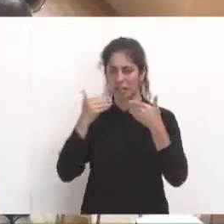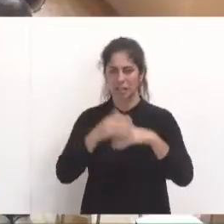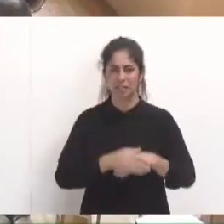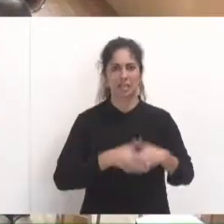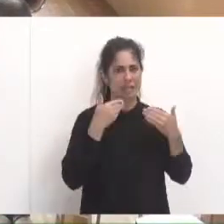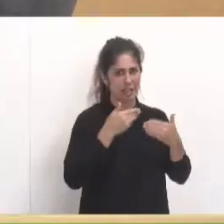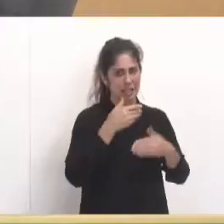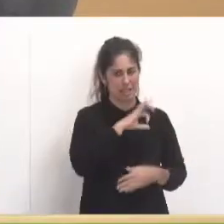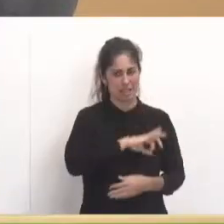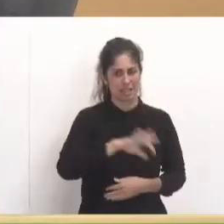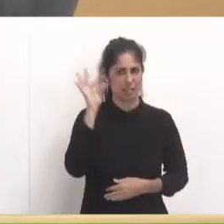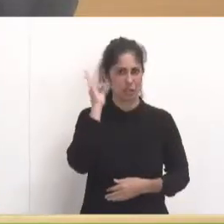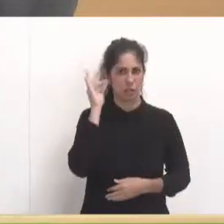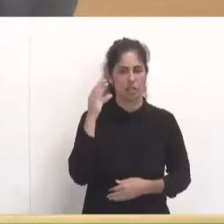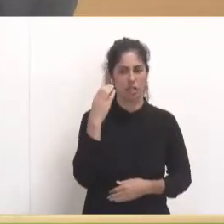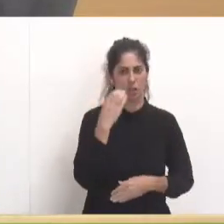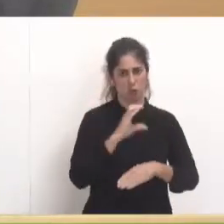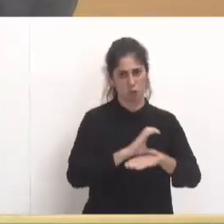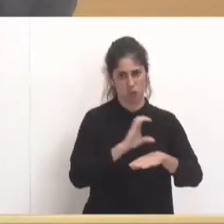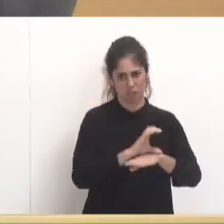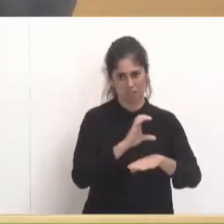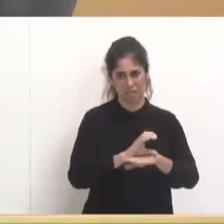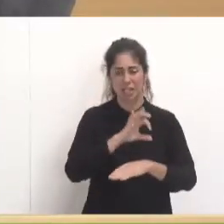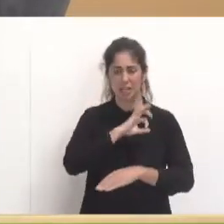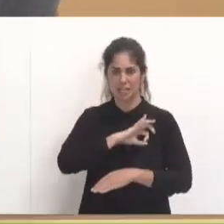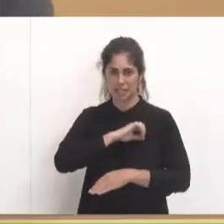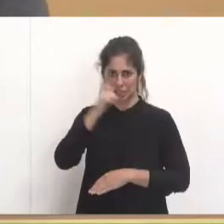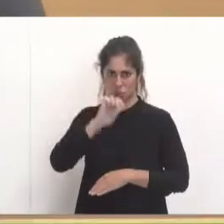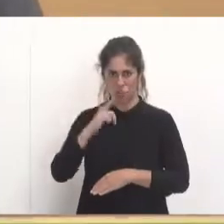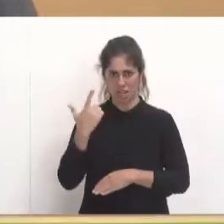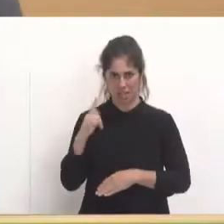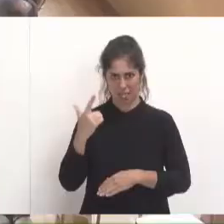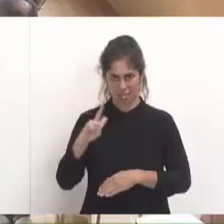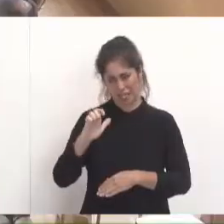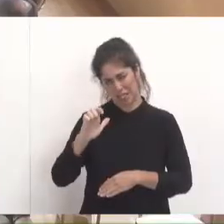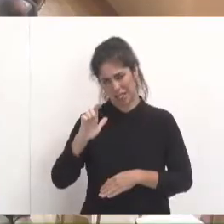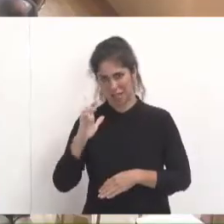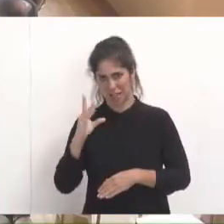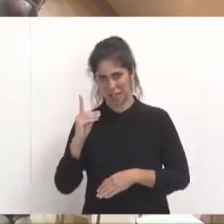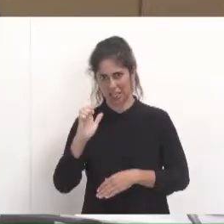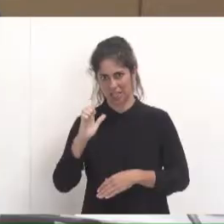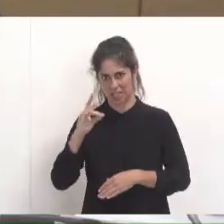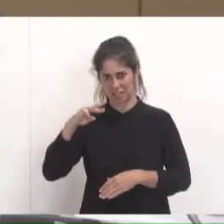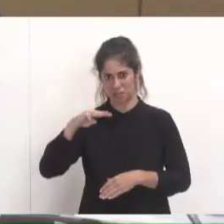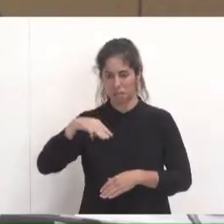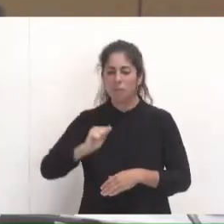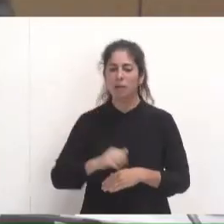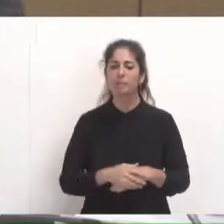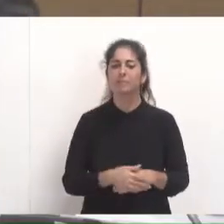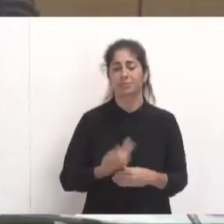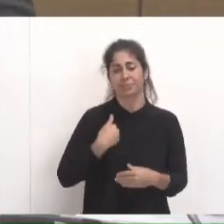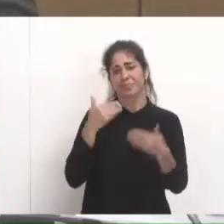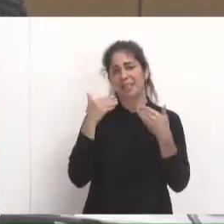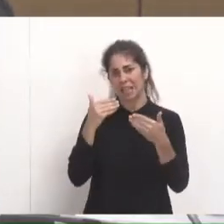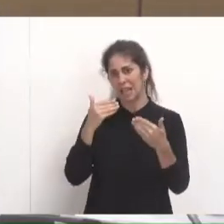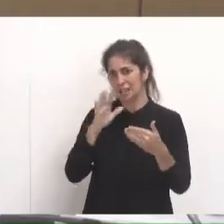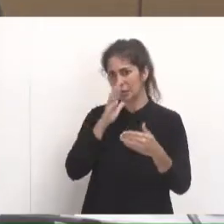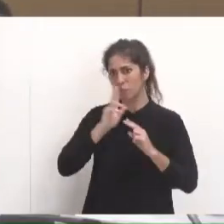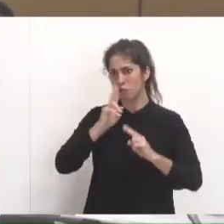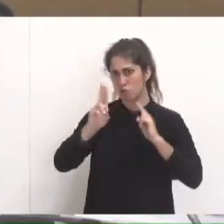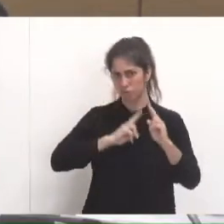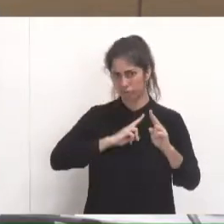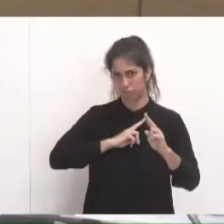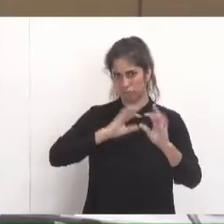señora consejera. Señor Ledesma, ¿quiere completar la pregunta? Sí, me gustaría pues agradecerle también la contestación y la contundencia, pero si no lo